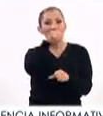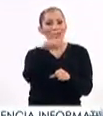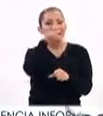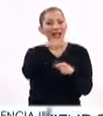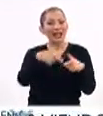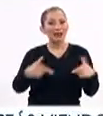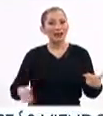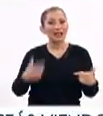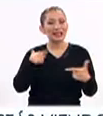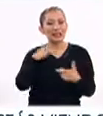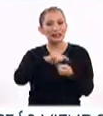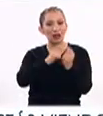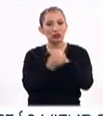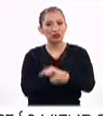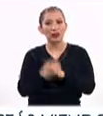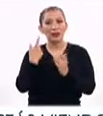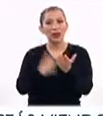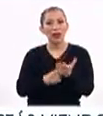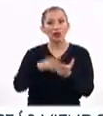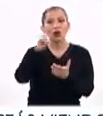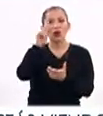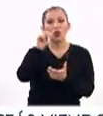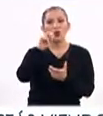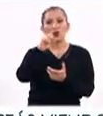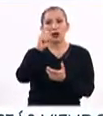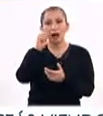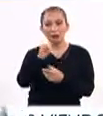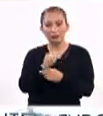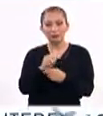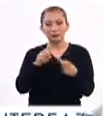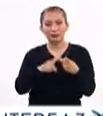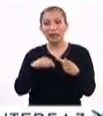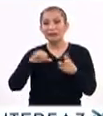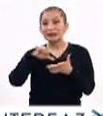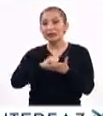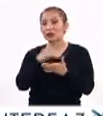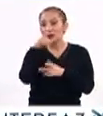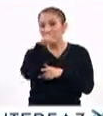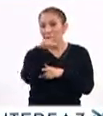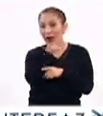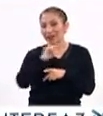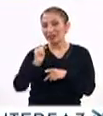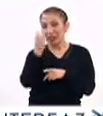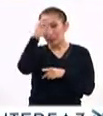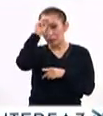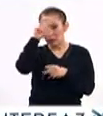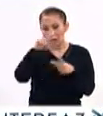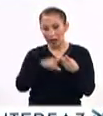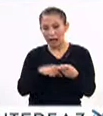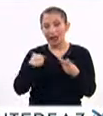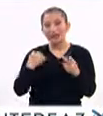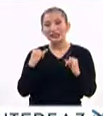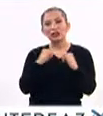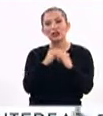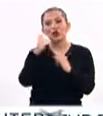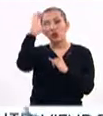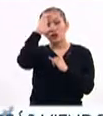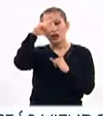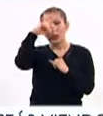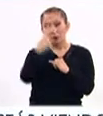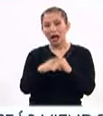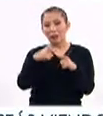Lenguas, Lingüística y Traducción de la Universidad Nacional Autónoma de México, el Centro de Lenguas del TEC de Monterrey, el Instituto